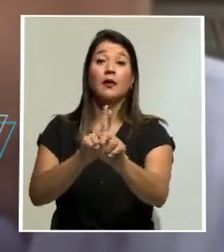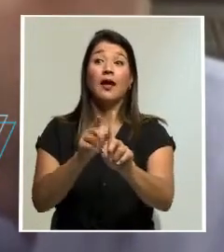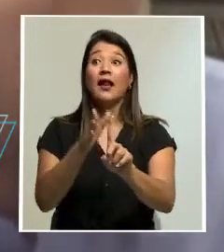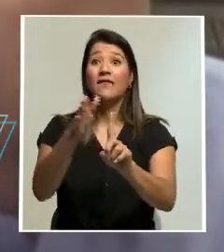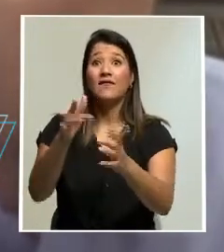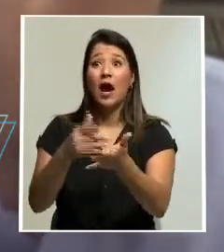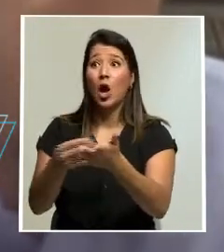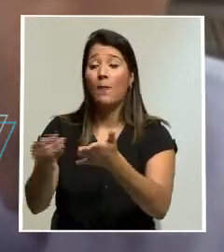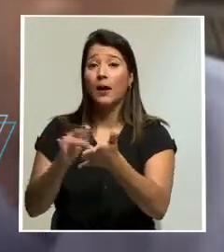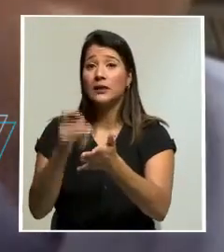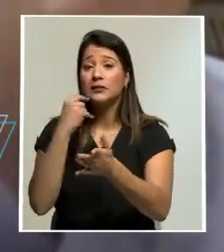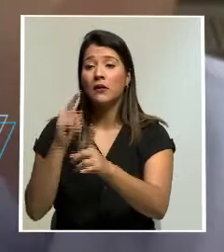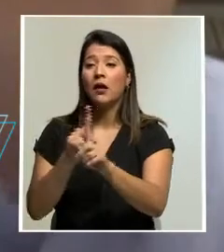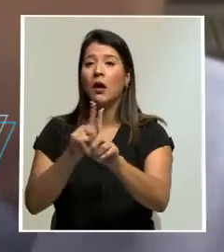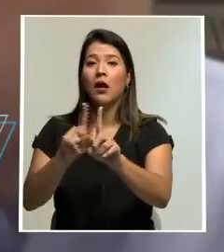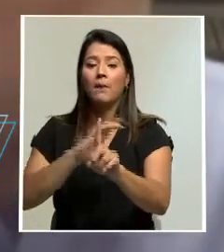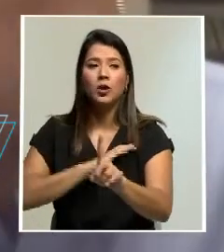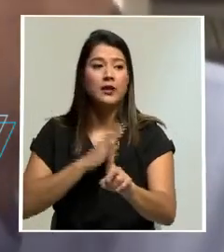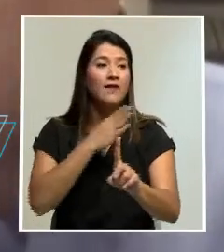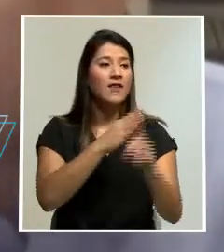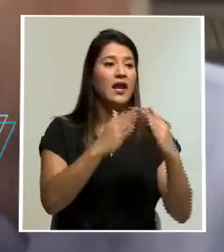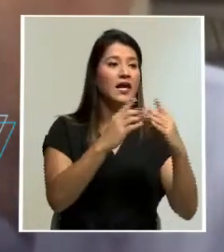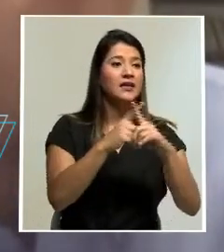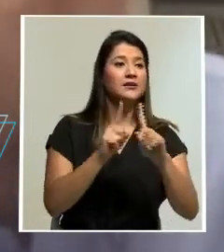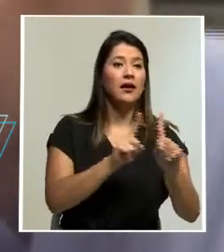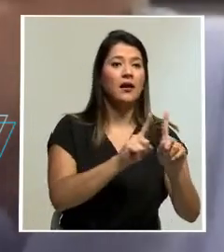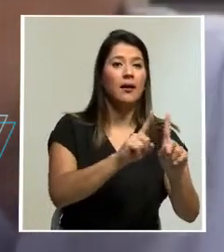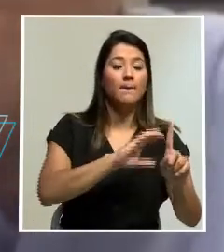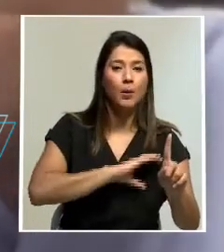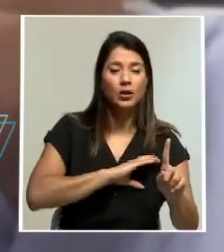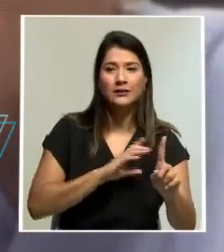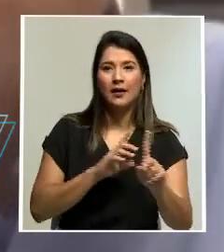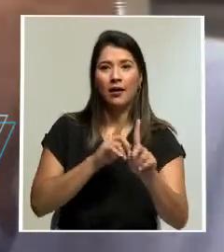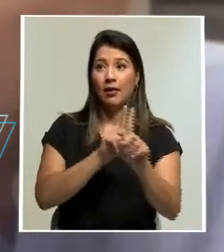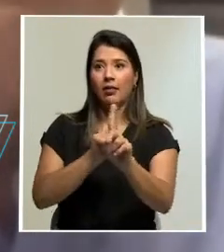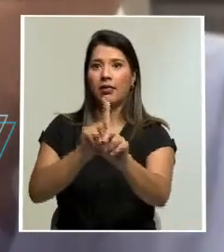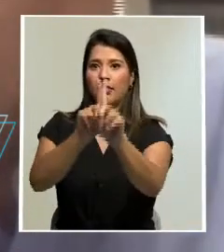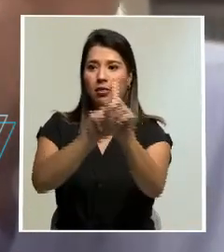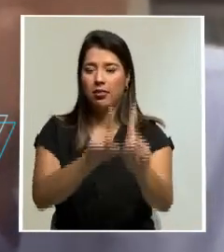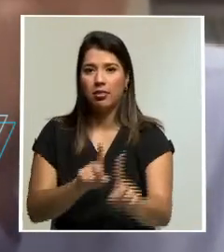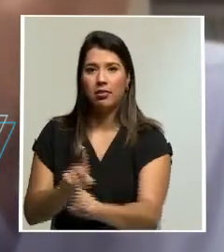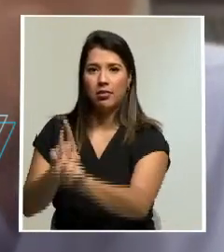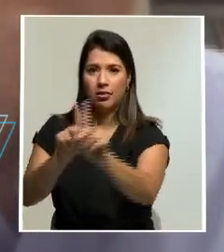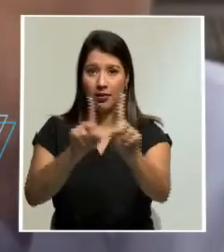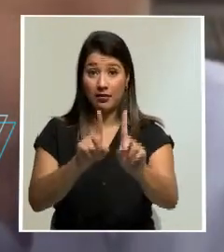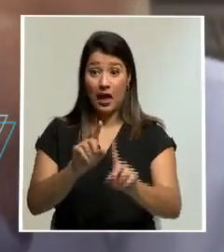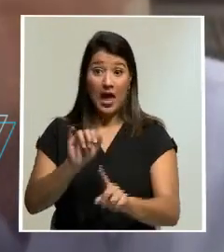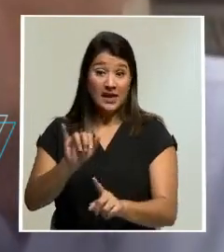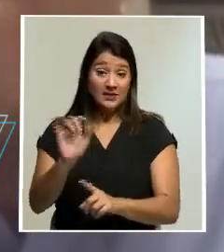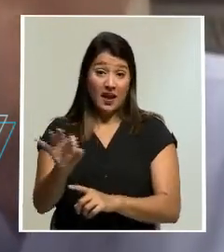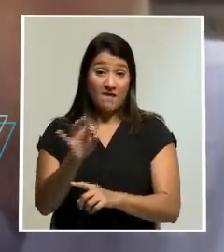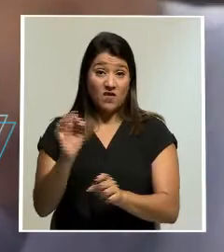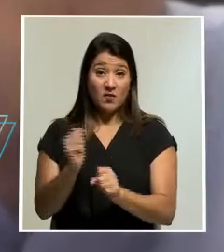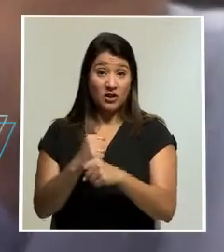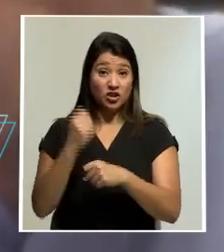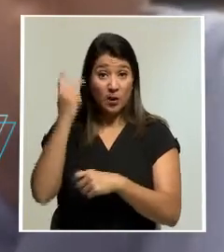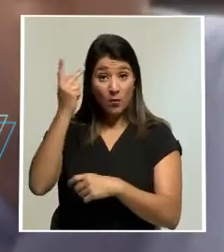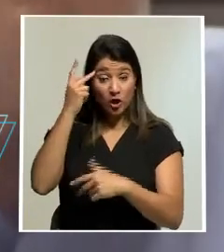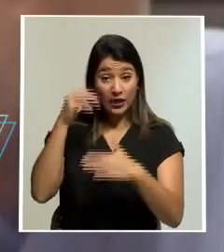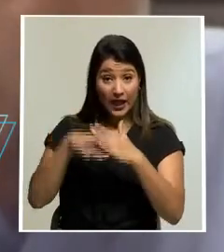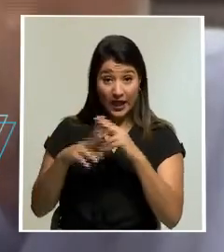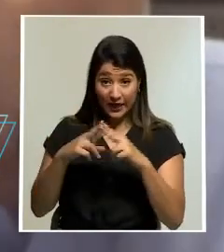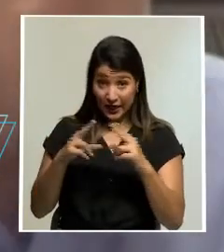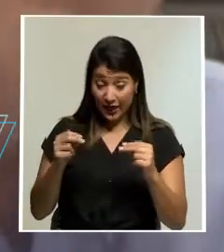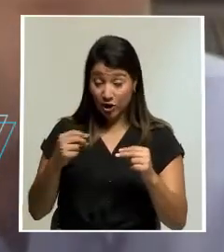va la policía. Si él va a la iglesia, ahí va la policía. Si él va a una reunión política. Así se hace política en Nicaragua. Y menciono dos casos porque